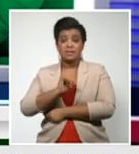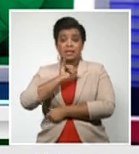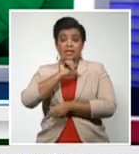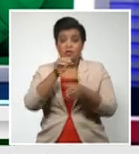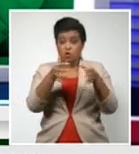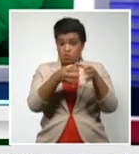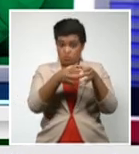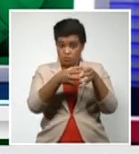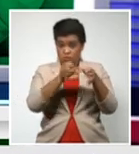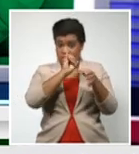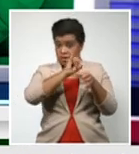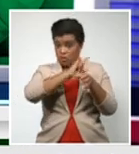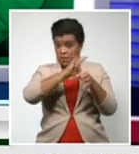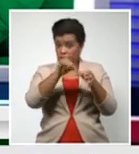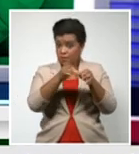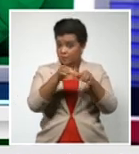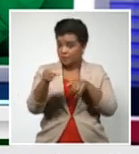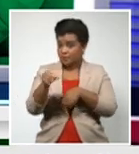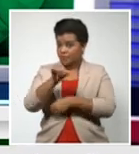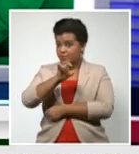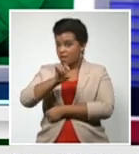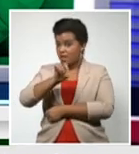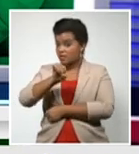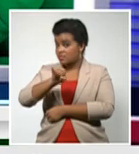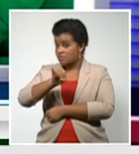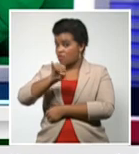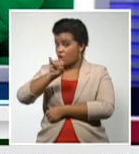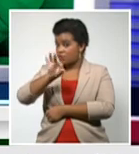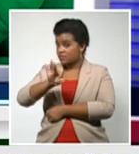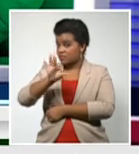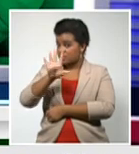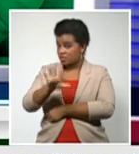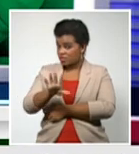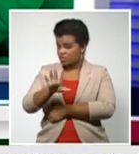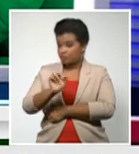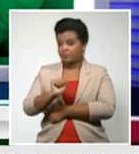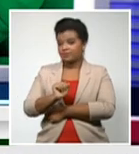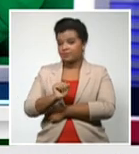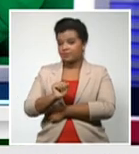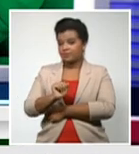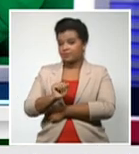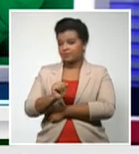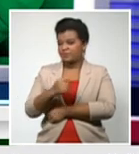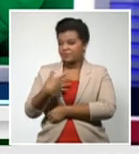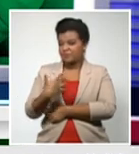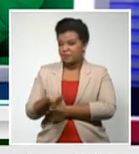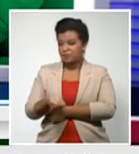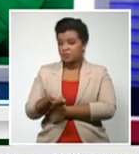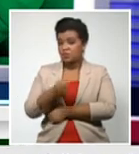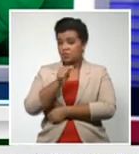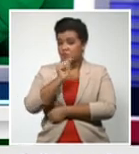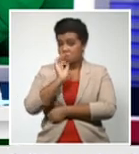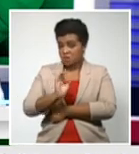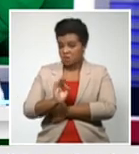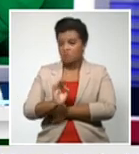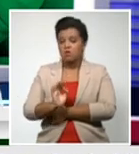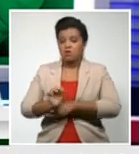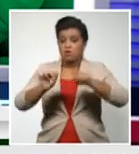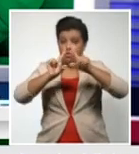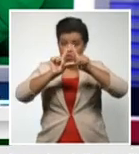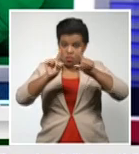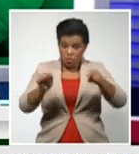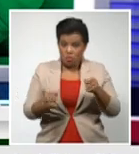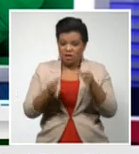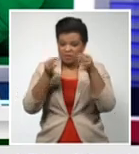685, el número más elevado de los diagnosticados autóctonos, transmisiones propias